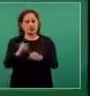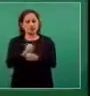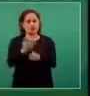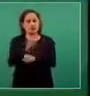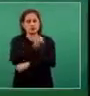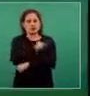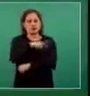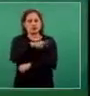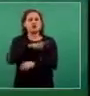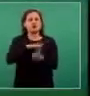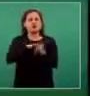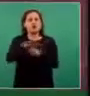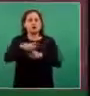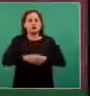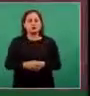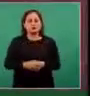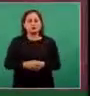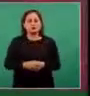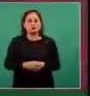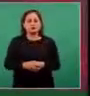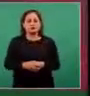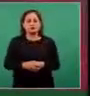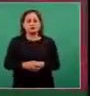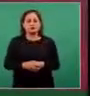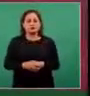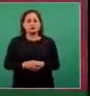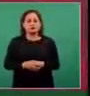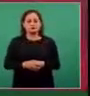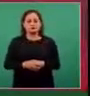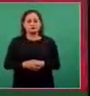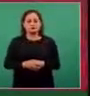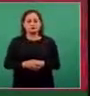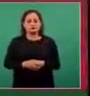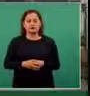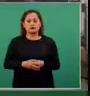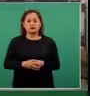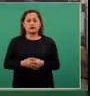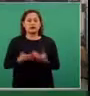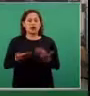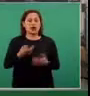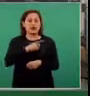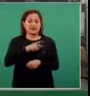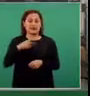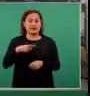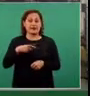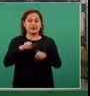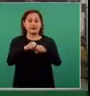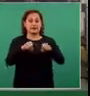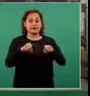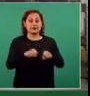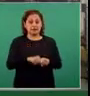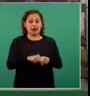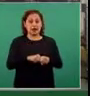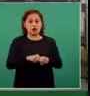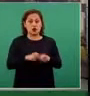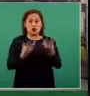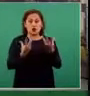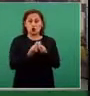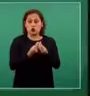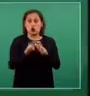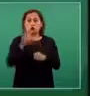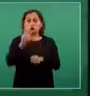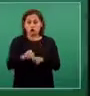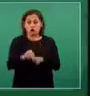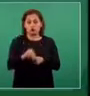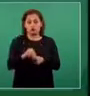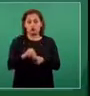es el espaciar por medio de dividir a los salones y un día de la semana